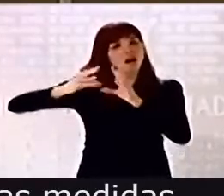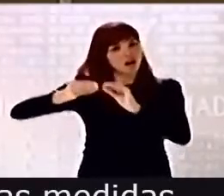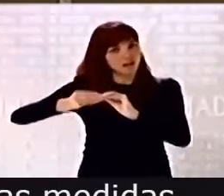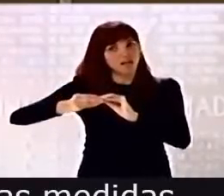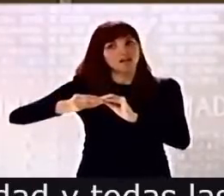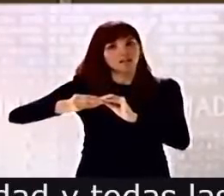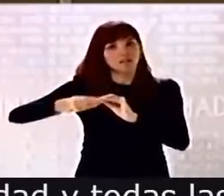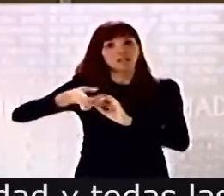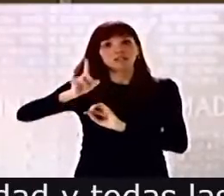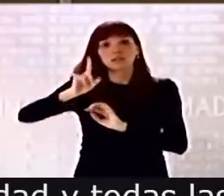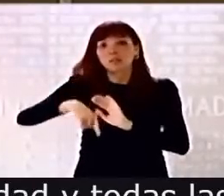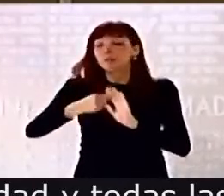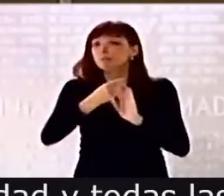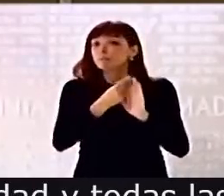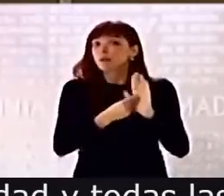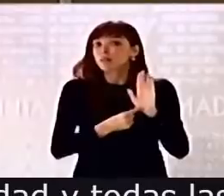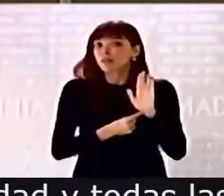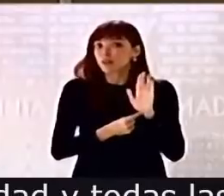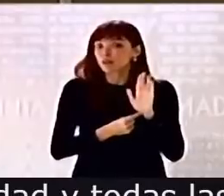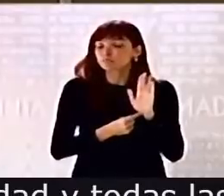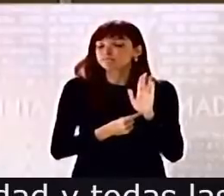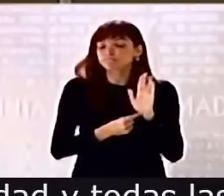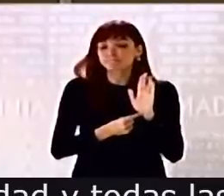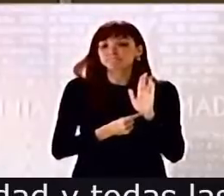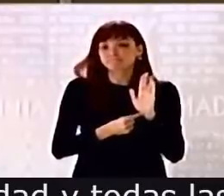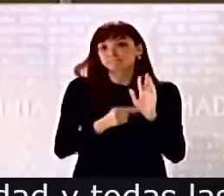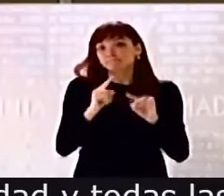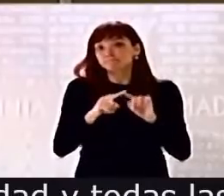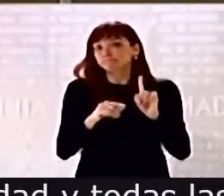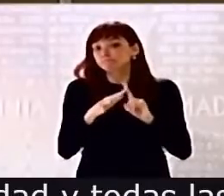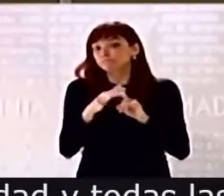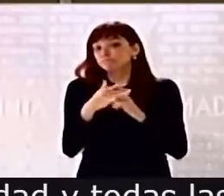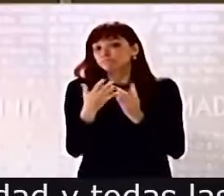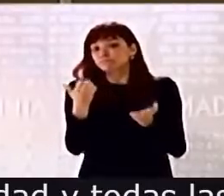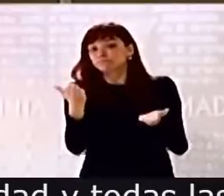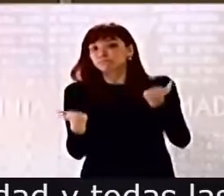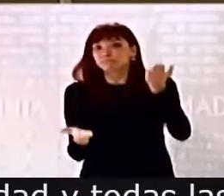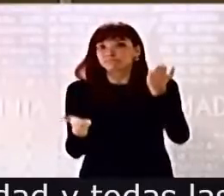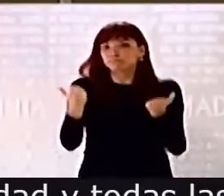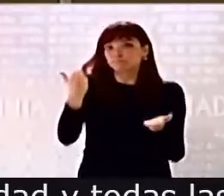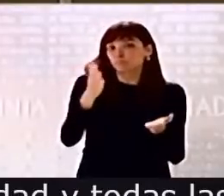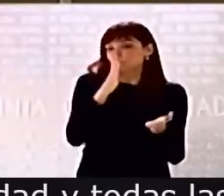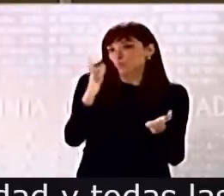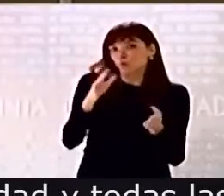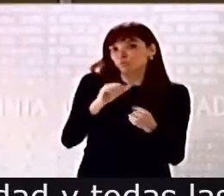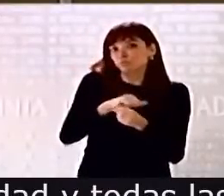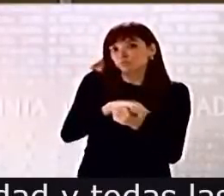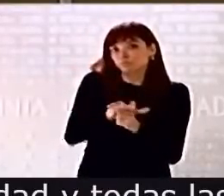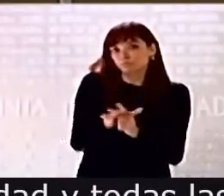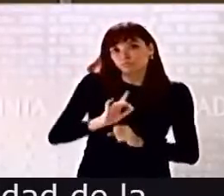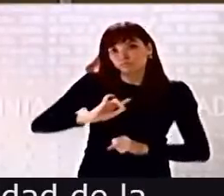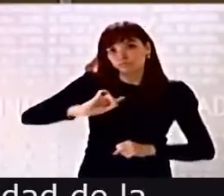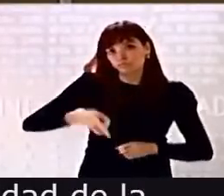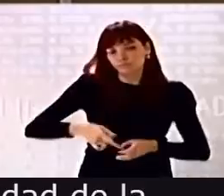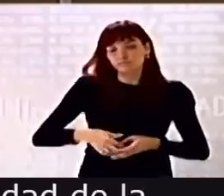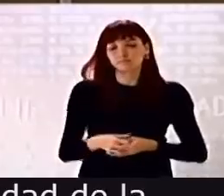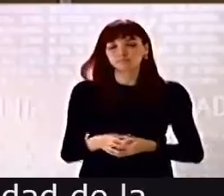medidas proporcionales y proporcionadas a la realidad de la pandemia que vivimos.